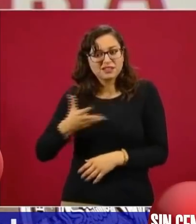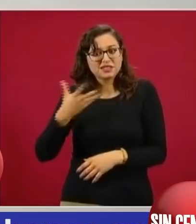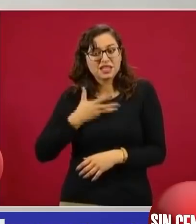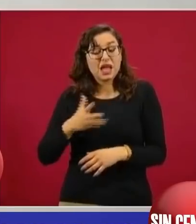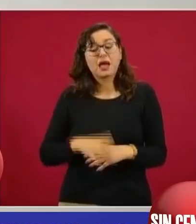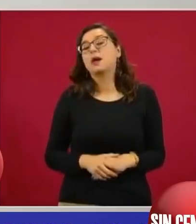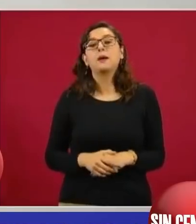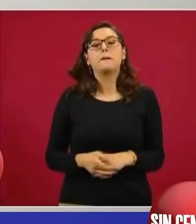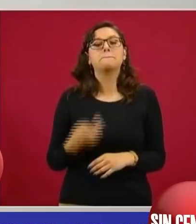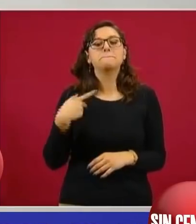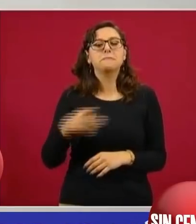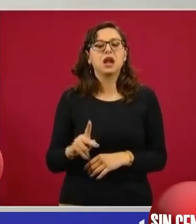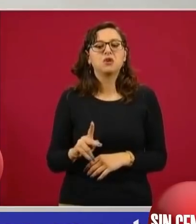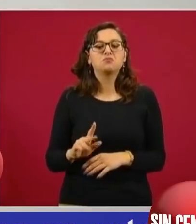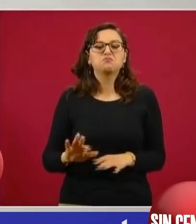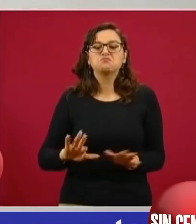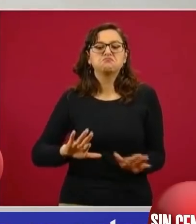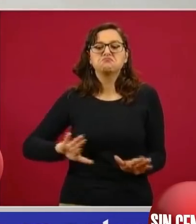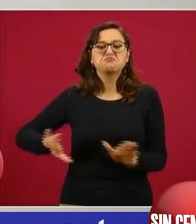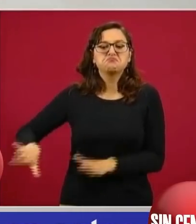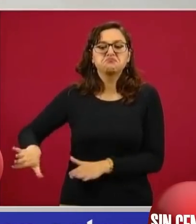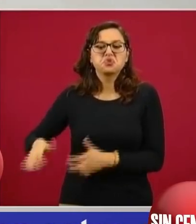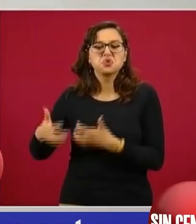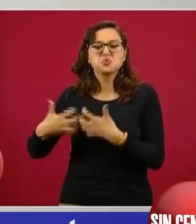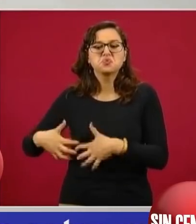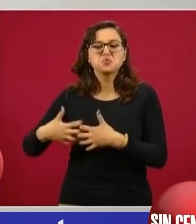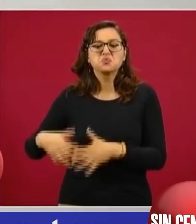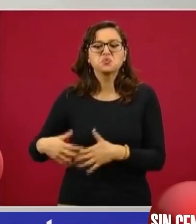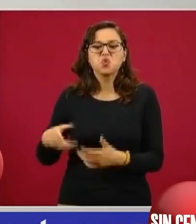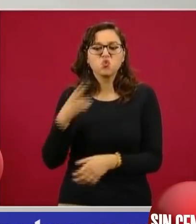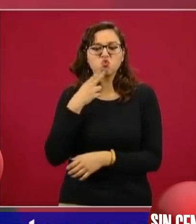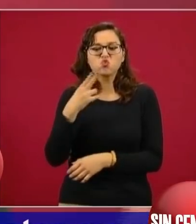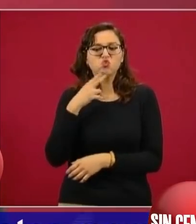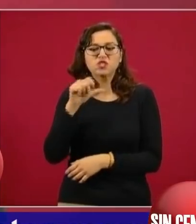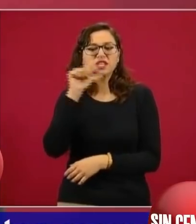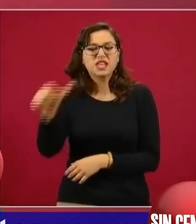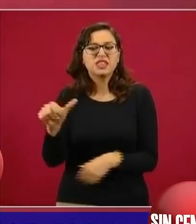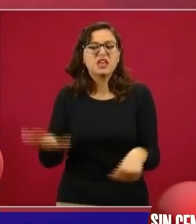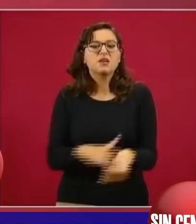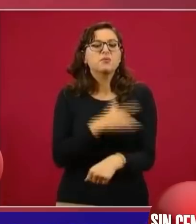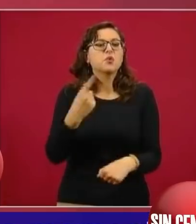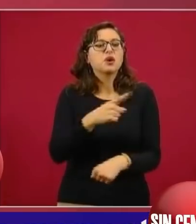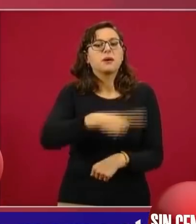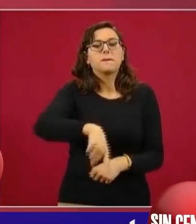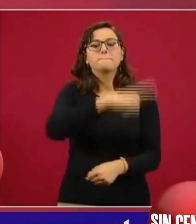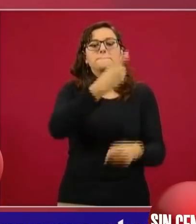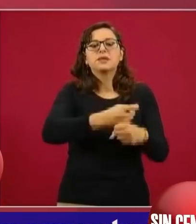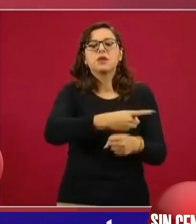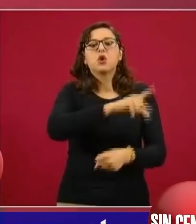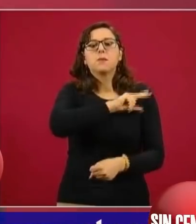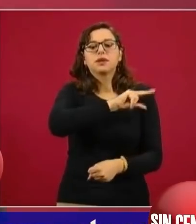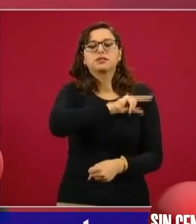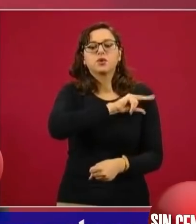subutilizada, porque se le da preferencia a los particulares.